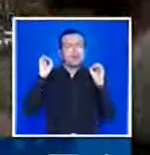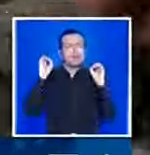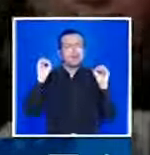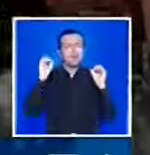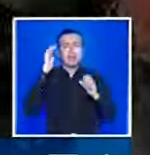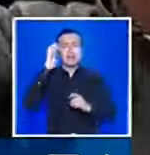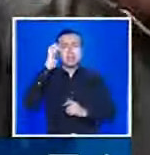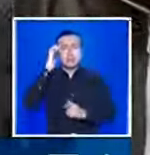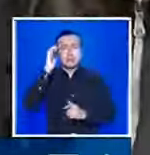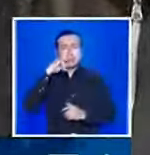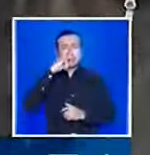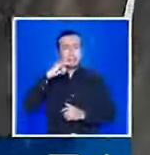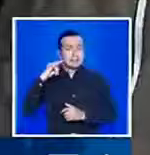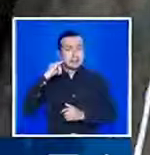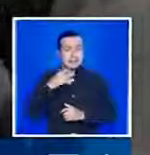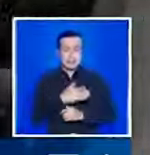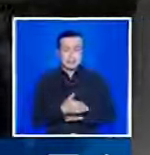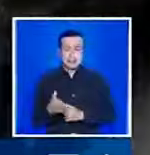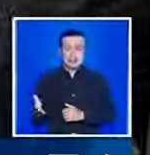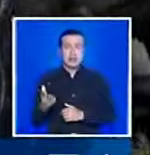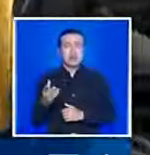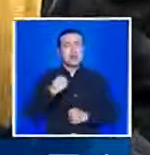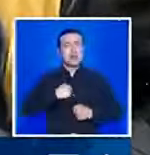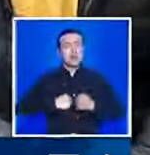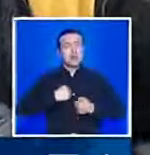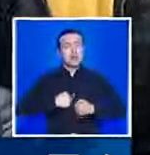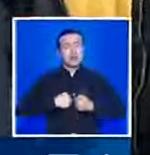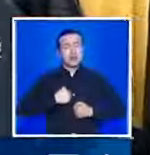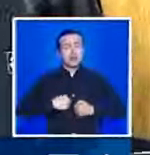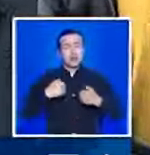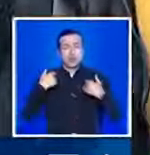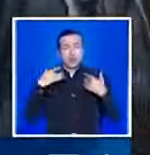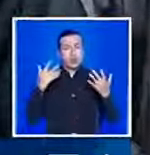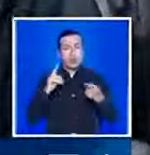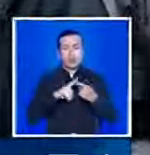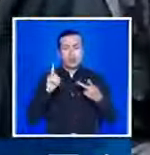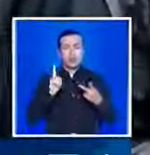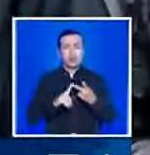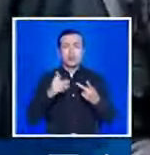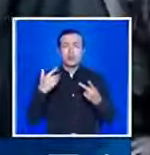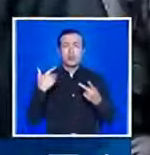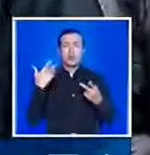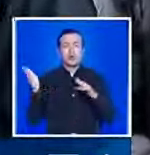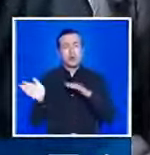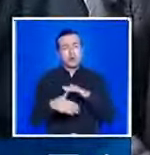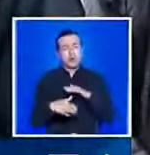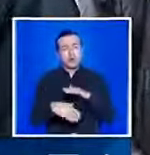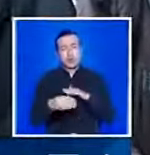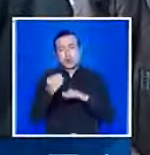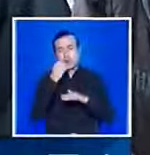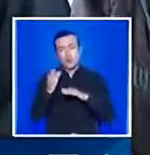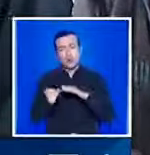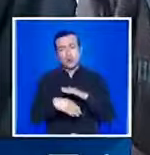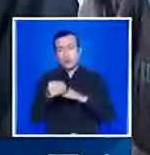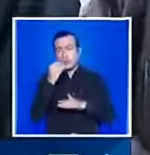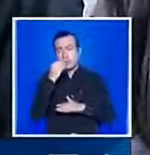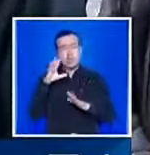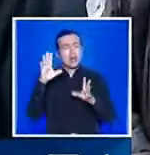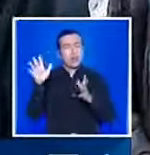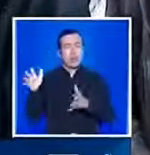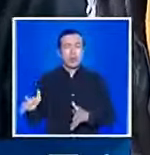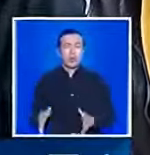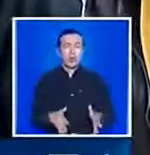preocupados. Nuestros niños no tienen para su limpieza diaria. No tenemos para hacerlos la alimentación diaria de toda la gente, de todas